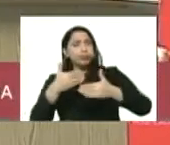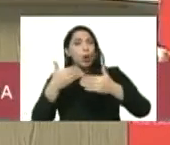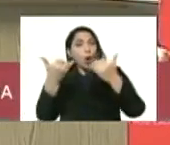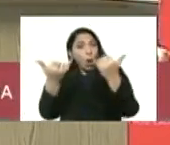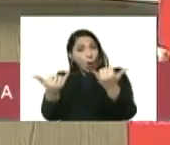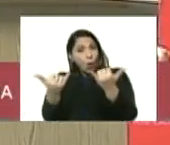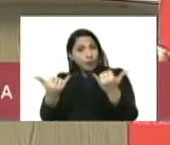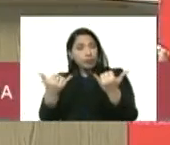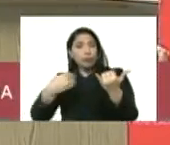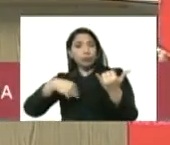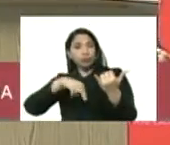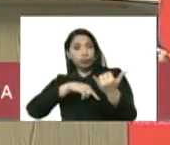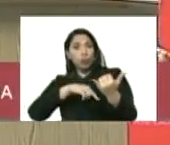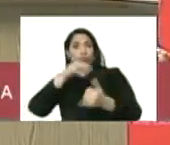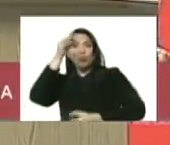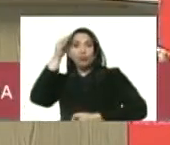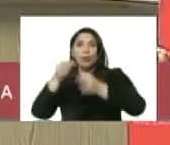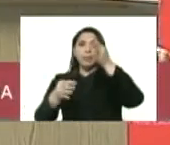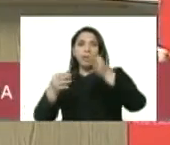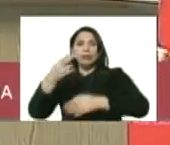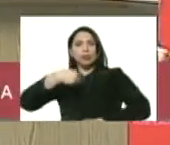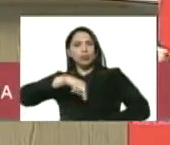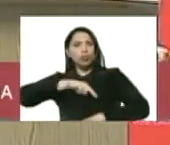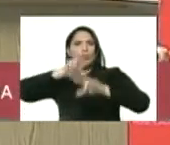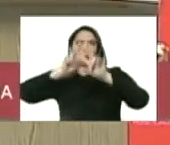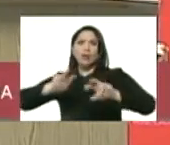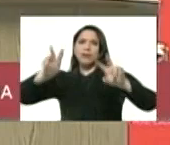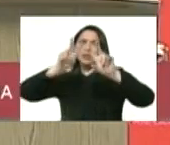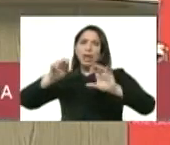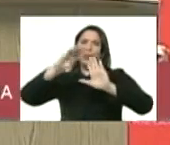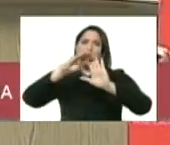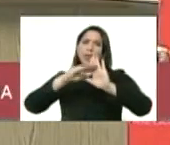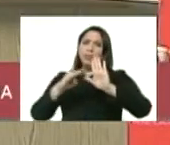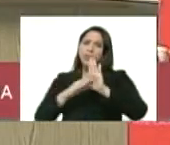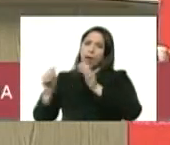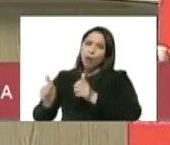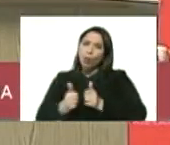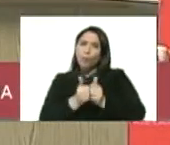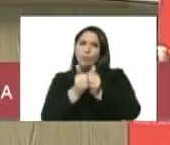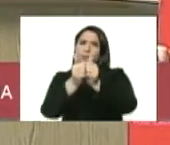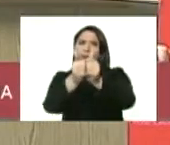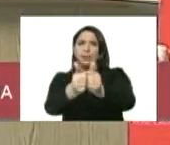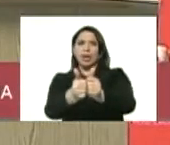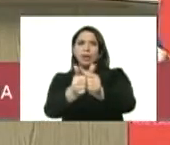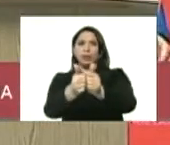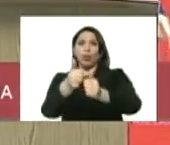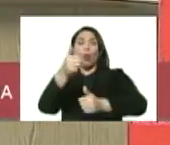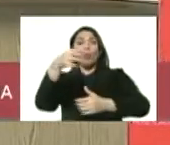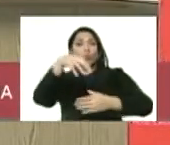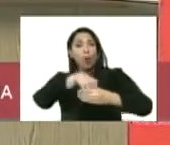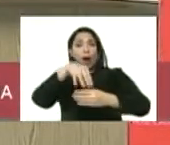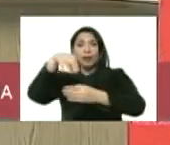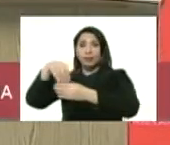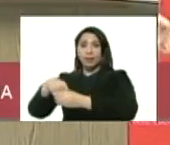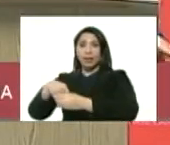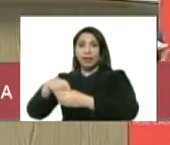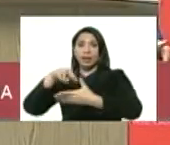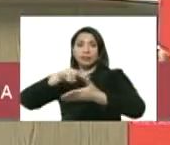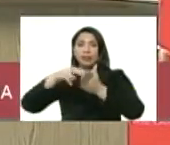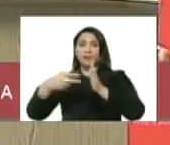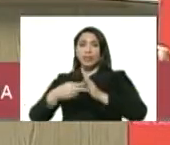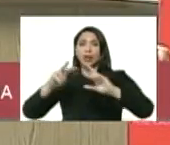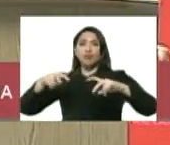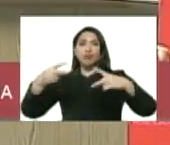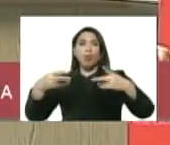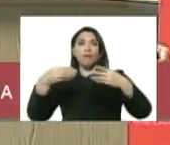actualmente, hoy justamente estuvimos revisando las medidas de acompañamiento a la cuarentena, lo que será la nueva